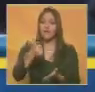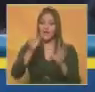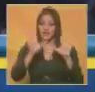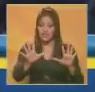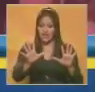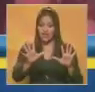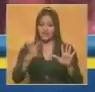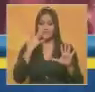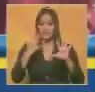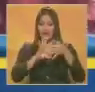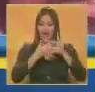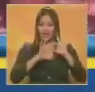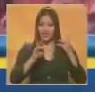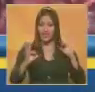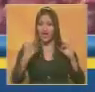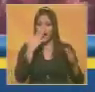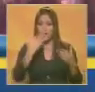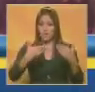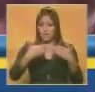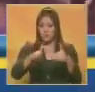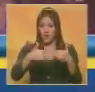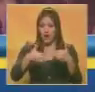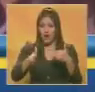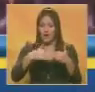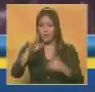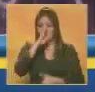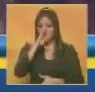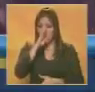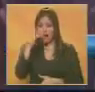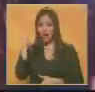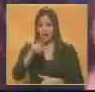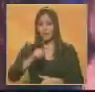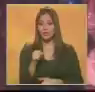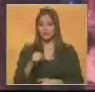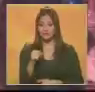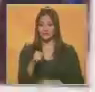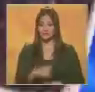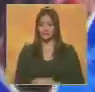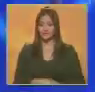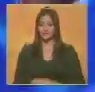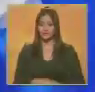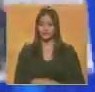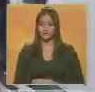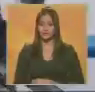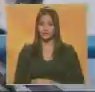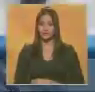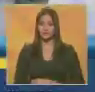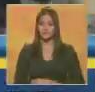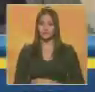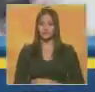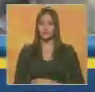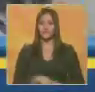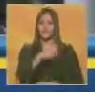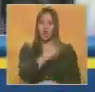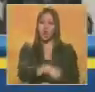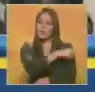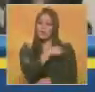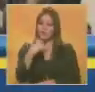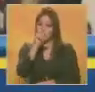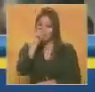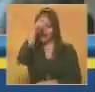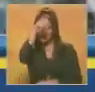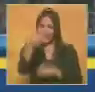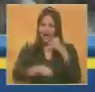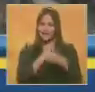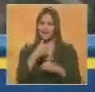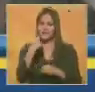ellas se encadenó a las puertas de bancos, donde fueron arrestados por fuerzas policiales. En un hospital de Turquía se realizó el